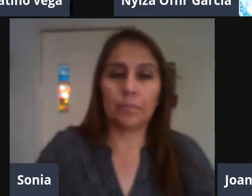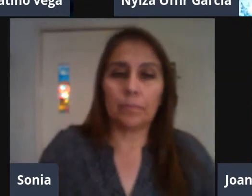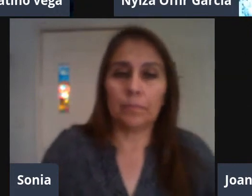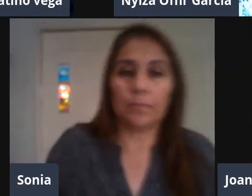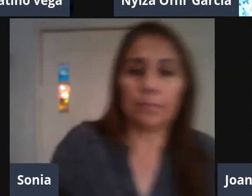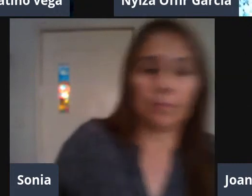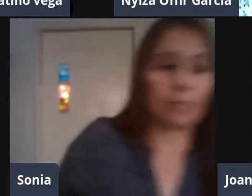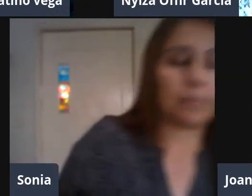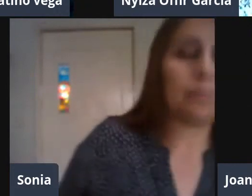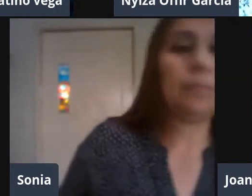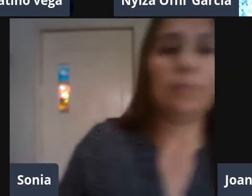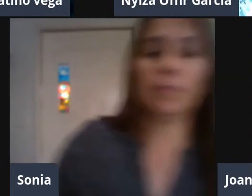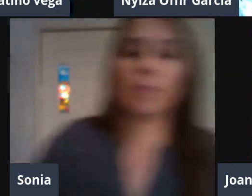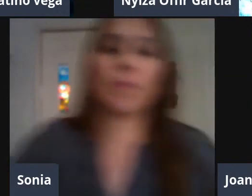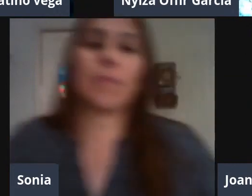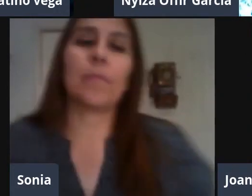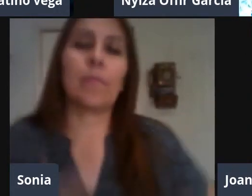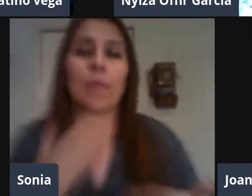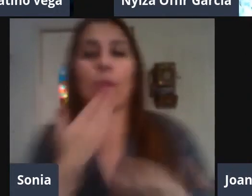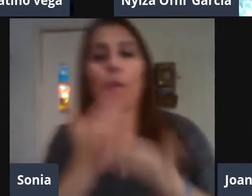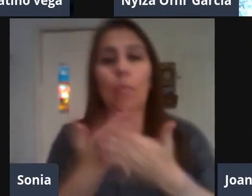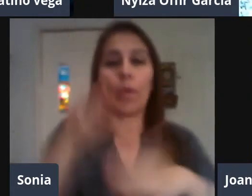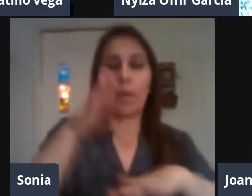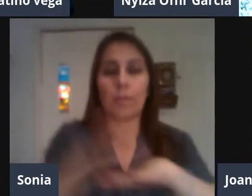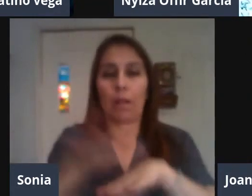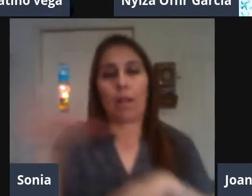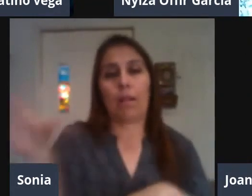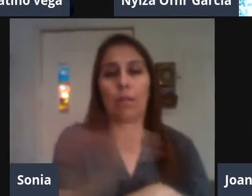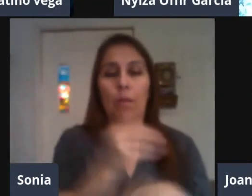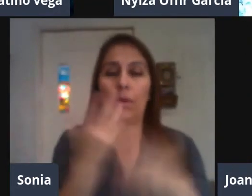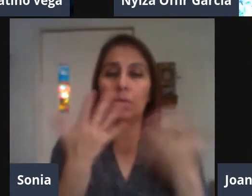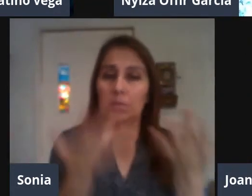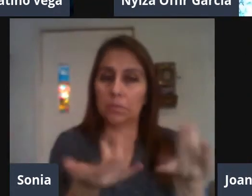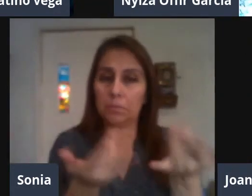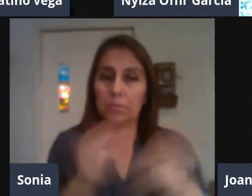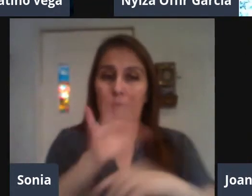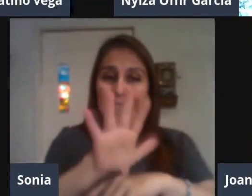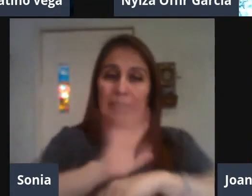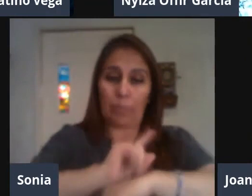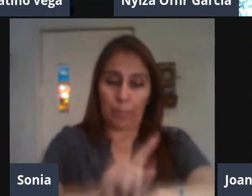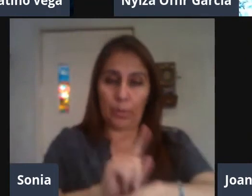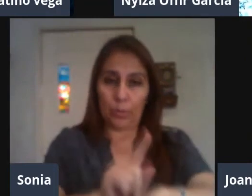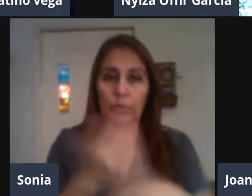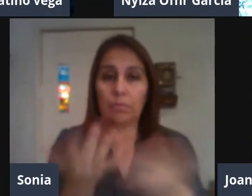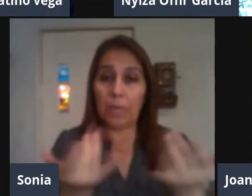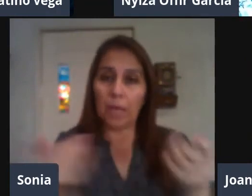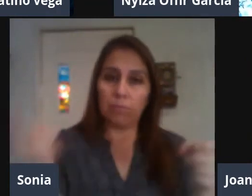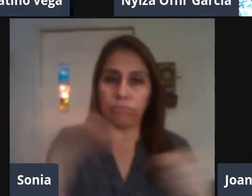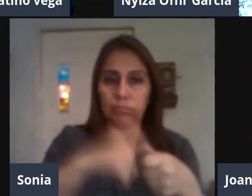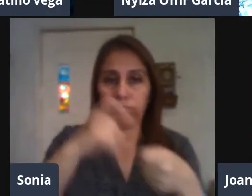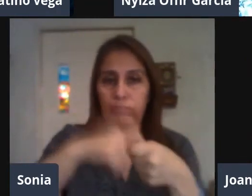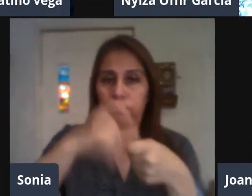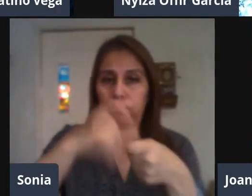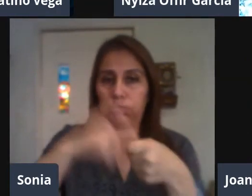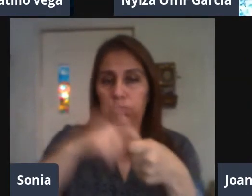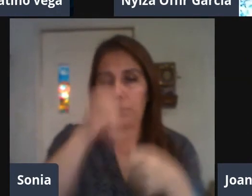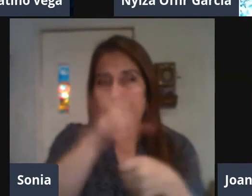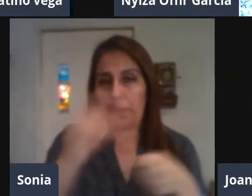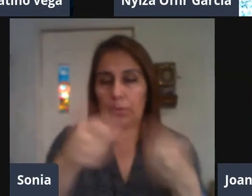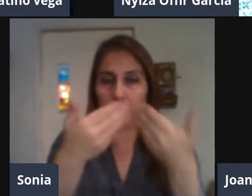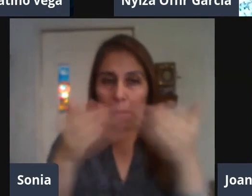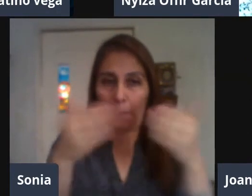buenas tardes para todos yo creo que esperemos unos cinco minutos a que todo el mundo vaya entrando y ahí sí empezamos